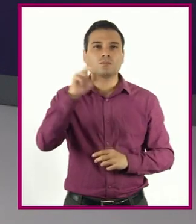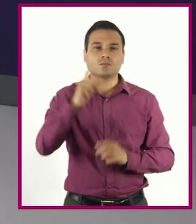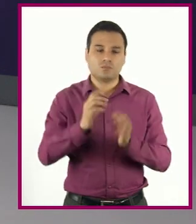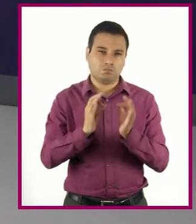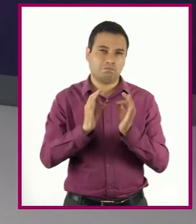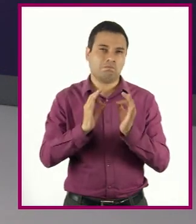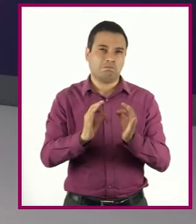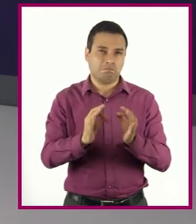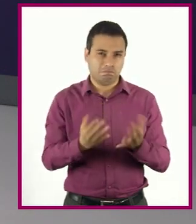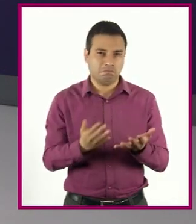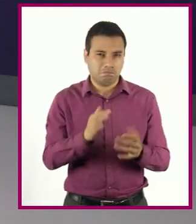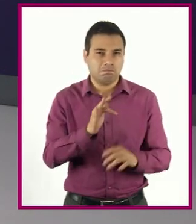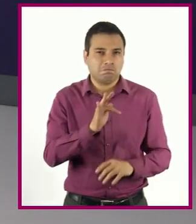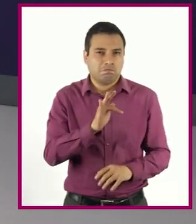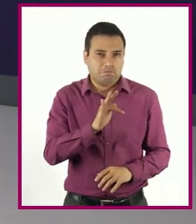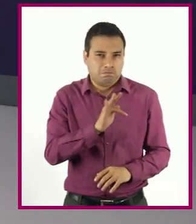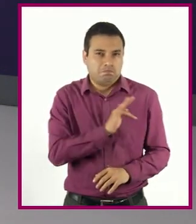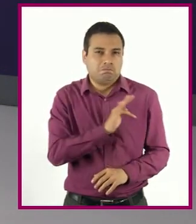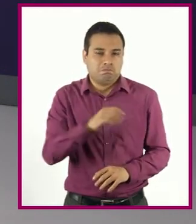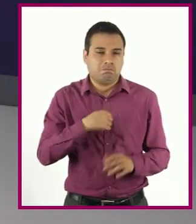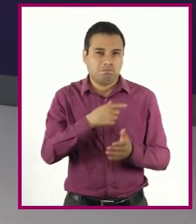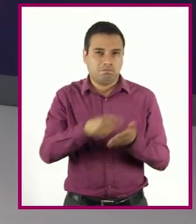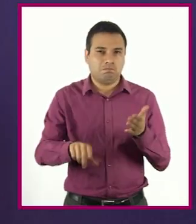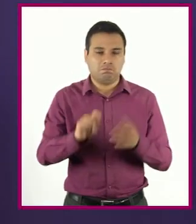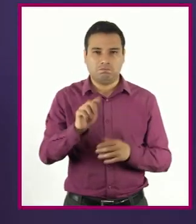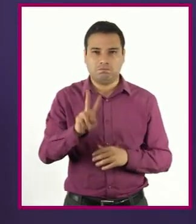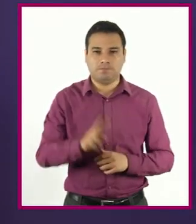más conveniente para comprar un televisor.